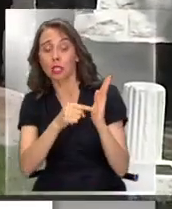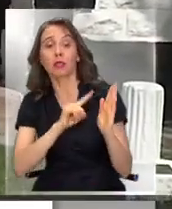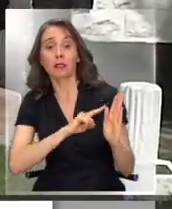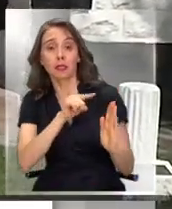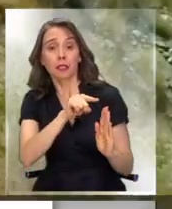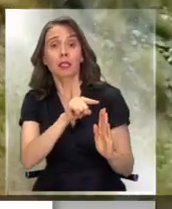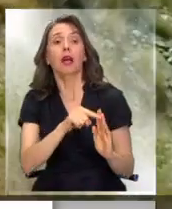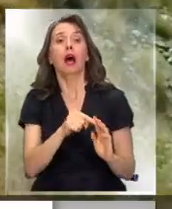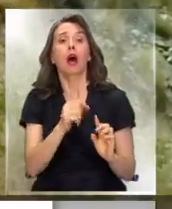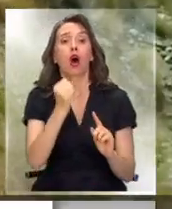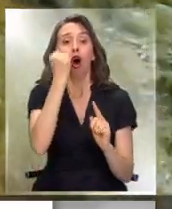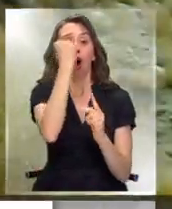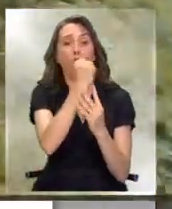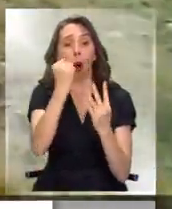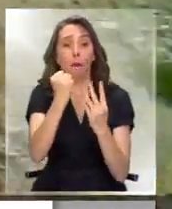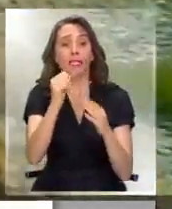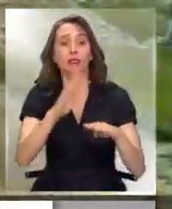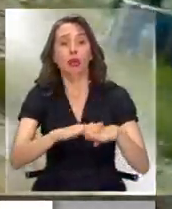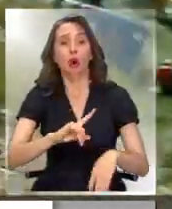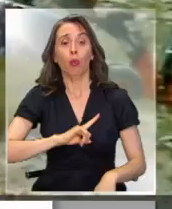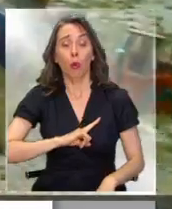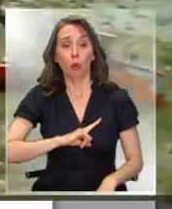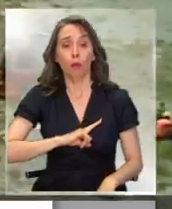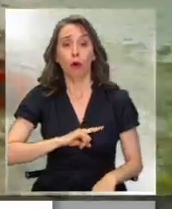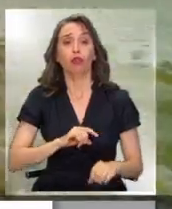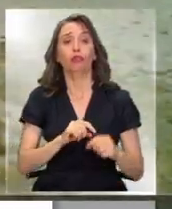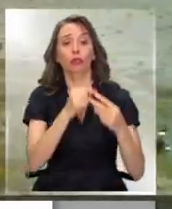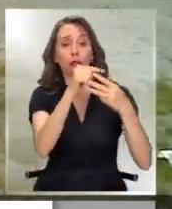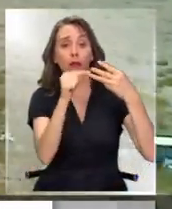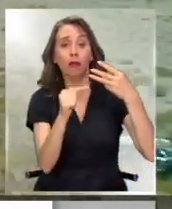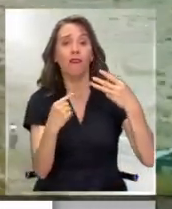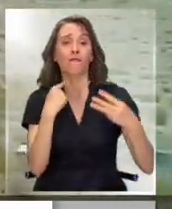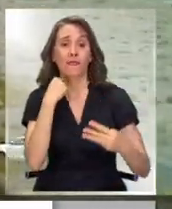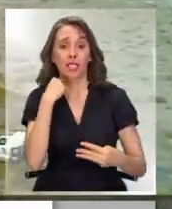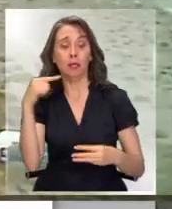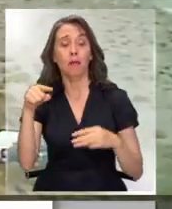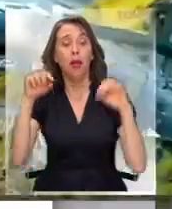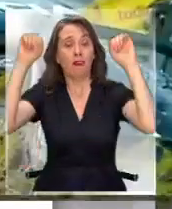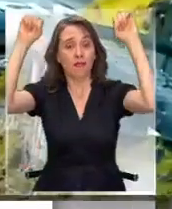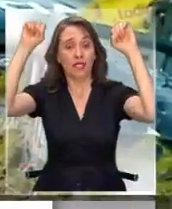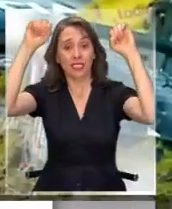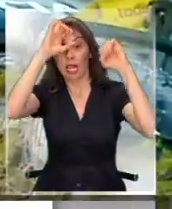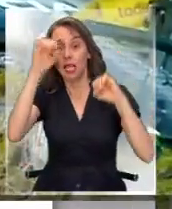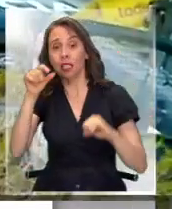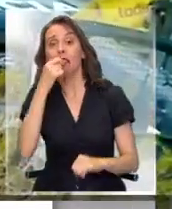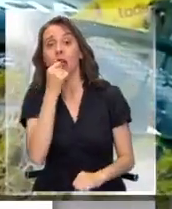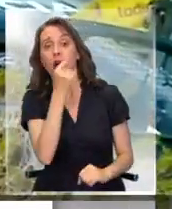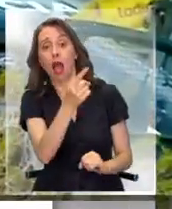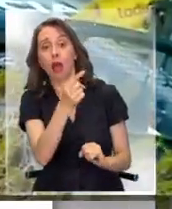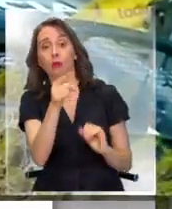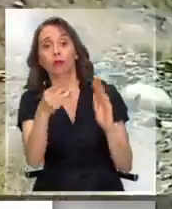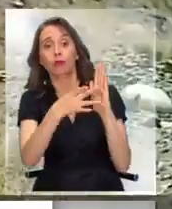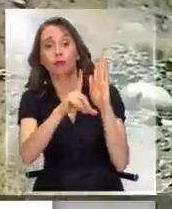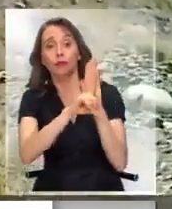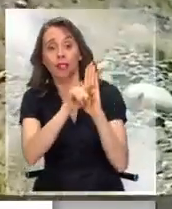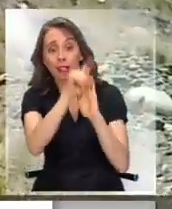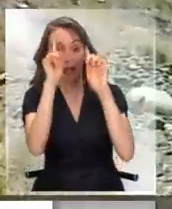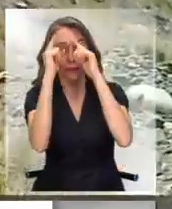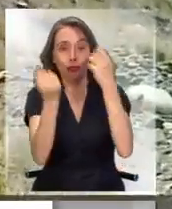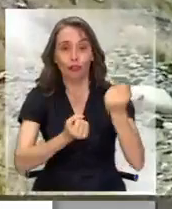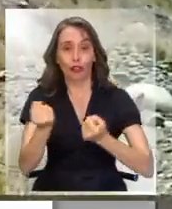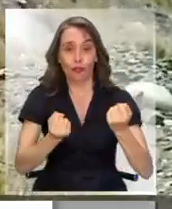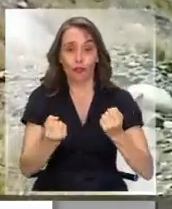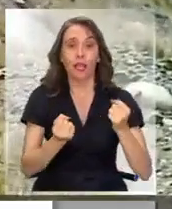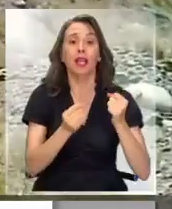de una víctima ese es el delito que esta tarde le imputó la fiscalía argentina al conductor de la máquina la